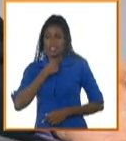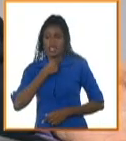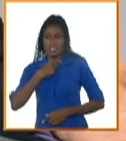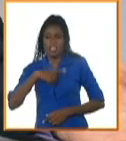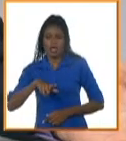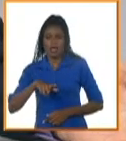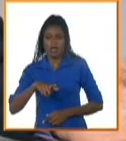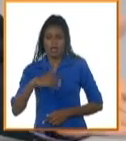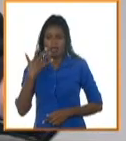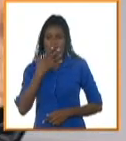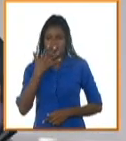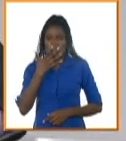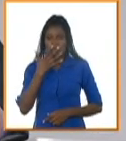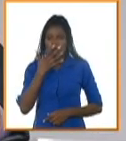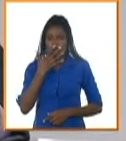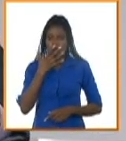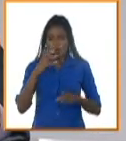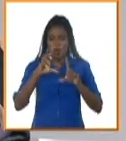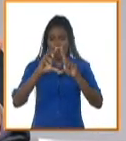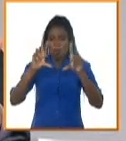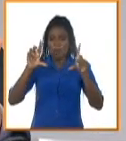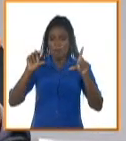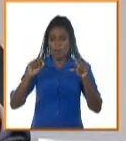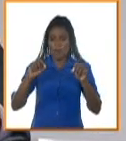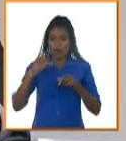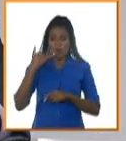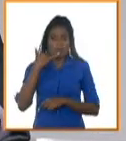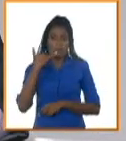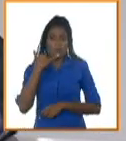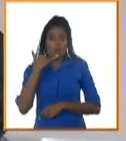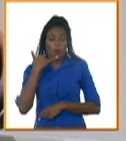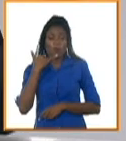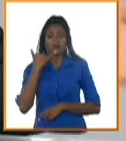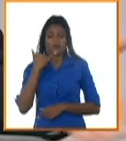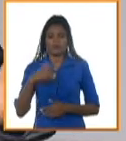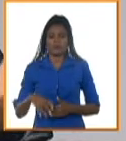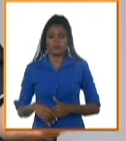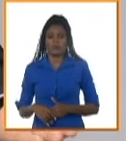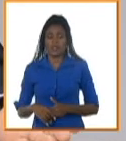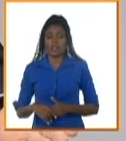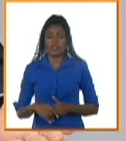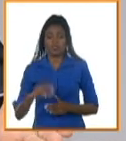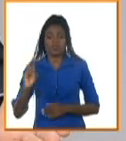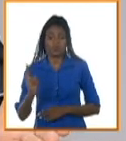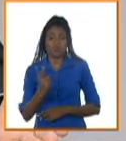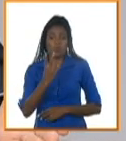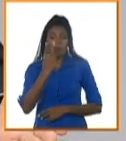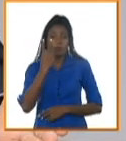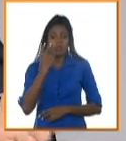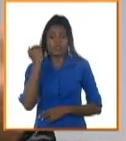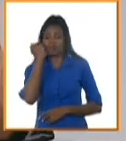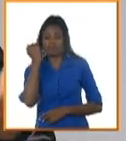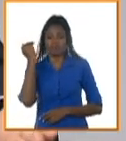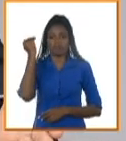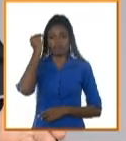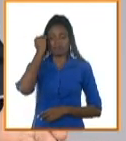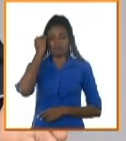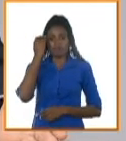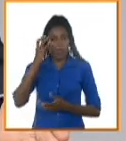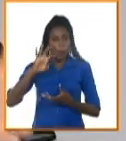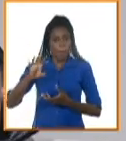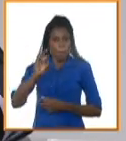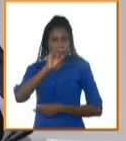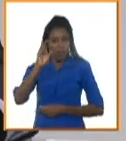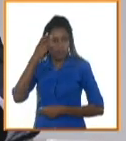el monedero móvil que hemos desarrollado sobre transfer móvil Que duplica prácticamente las capacidades de bancarización